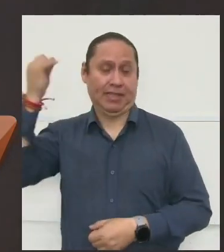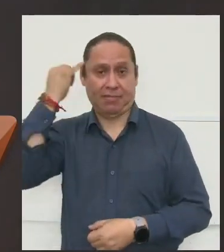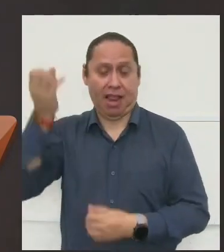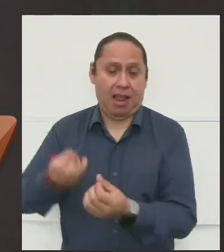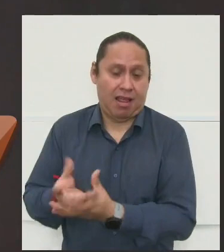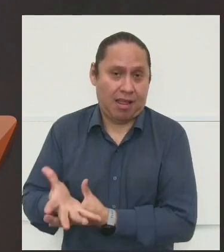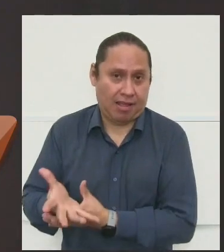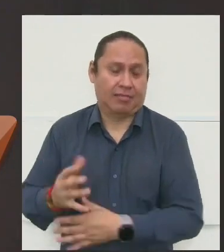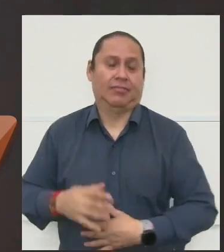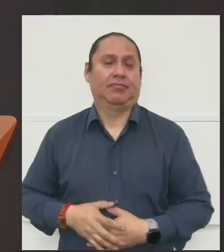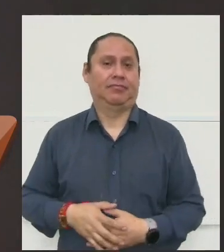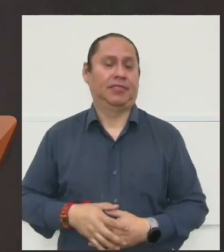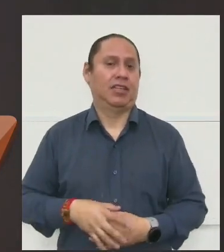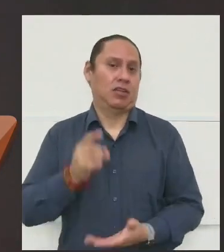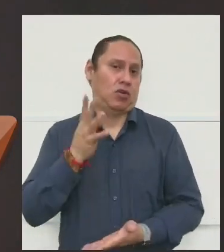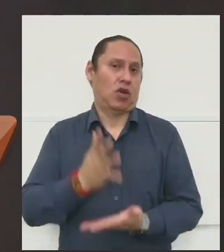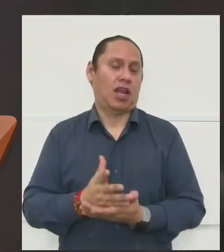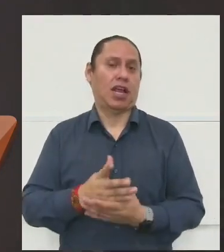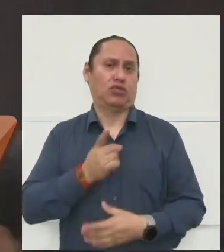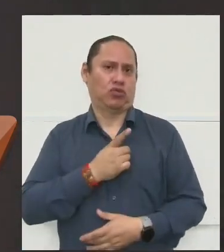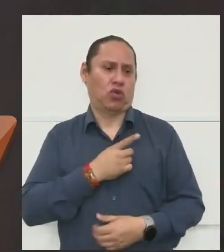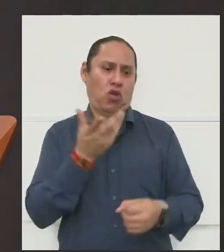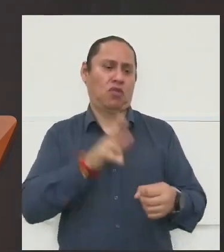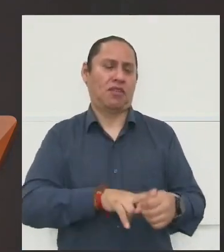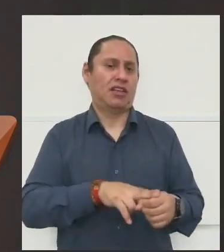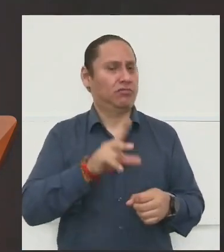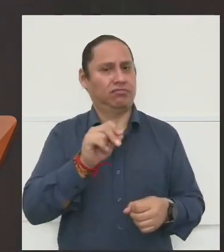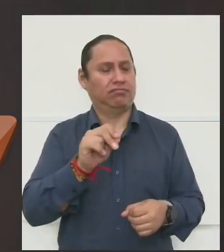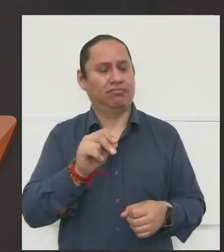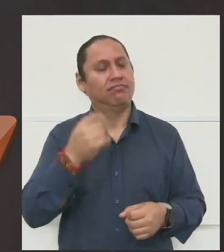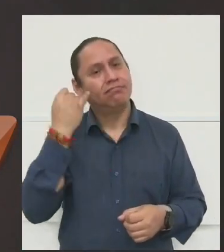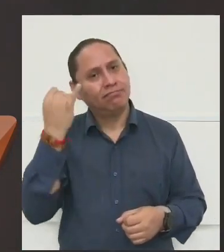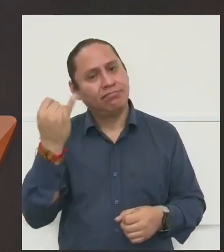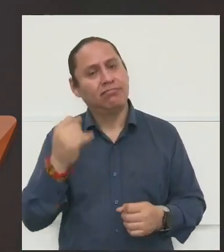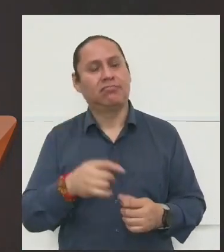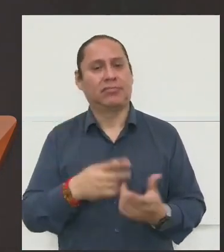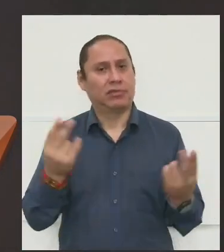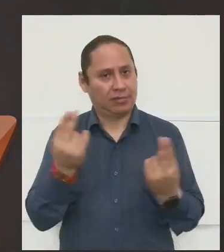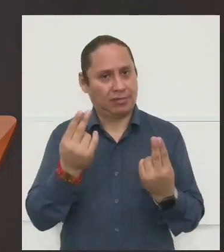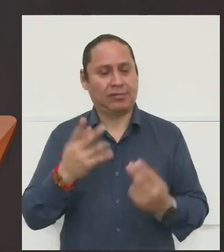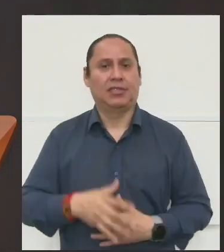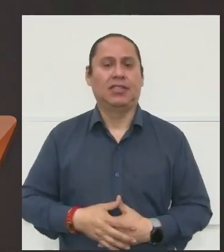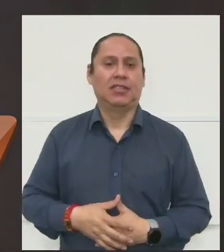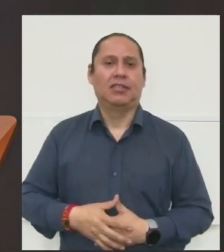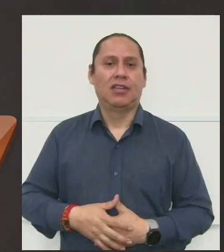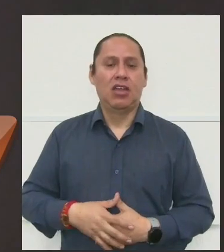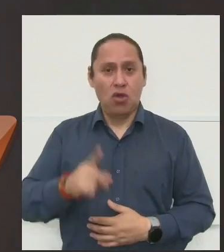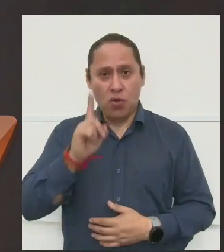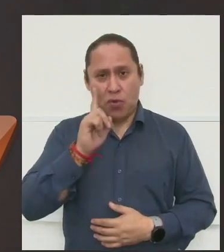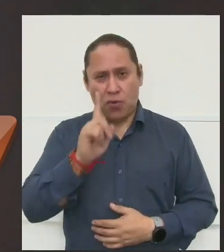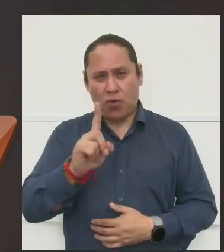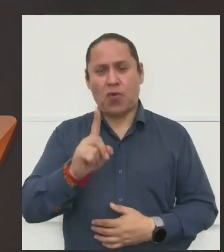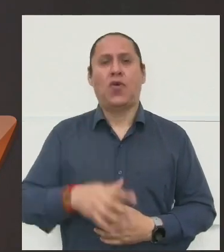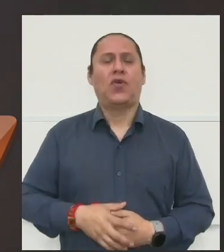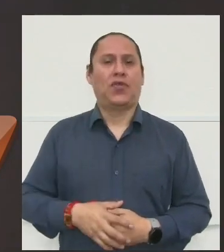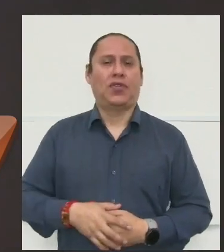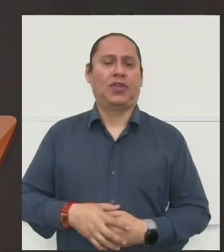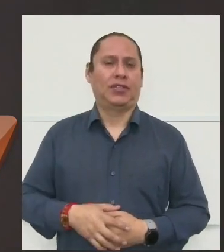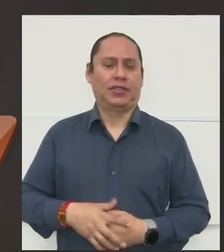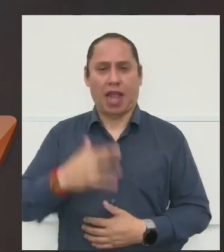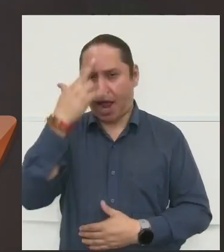atención sea exclusivamente en los hospitales o clínicas de salud una de las razones por las cuales las parteras